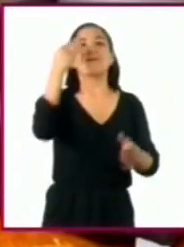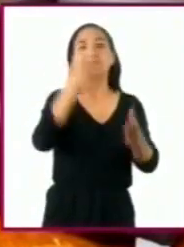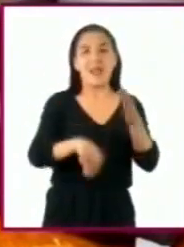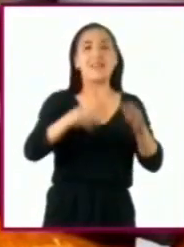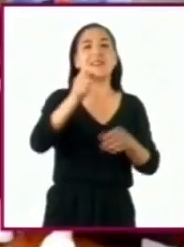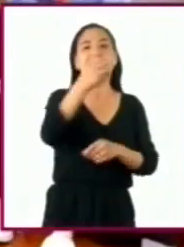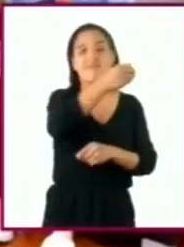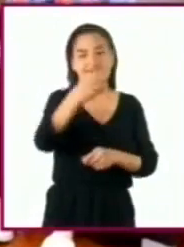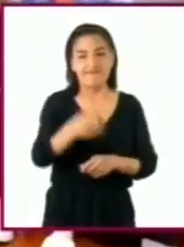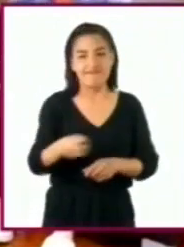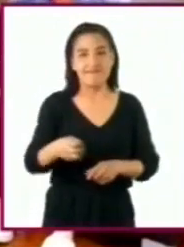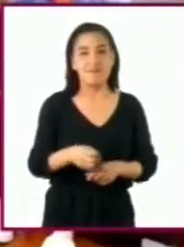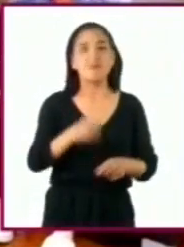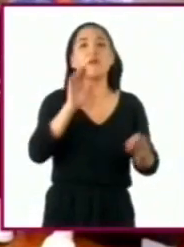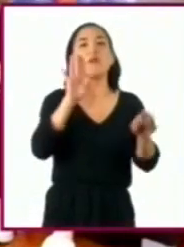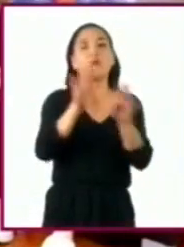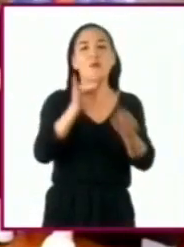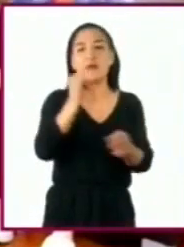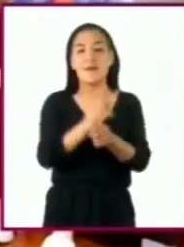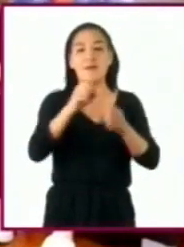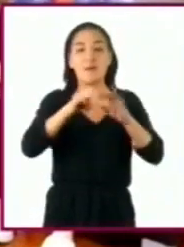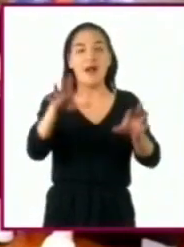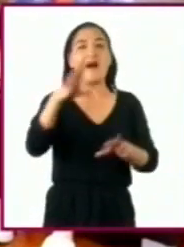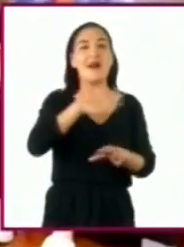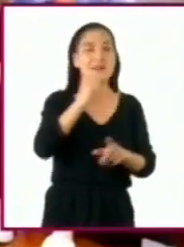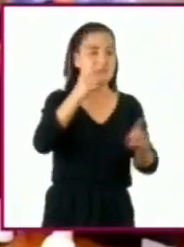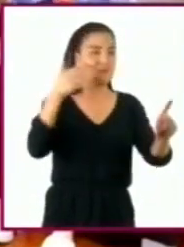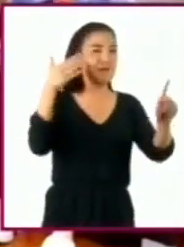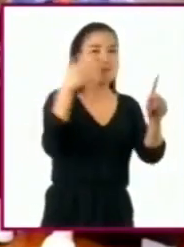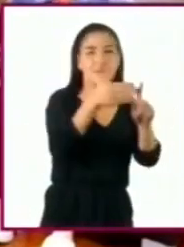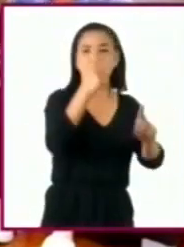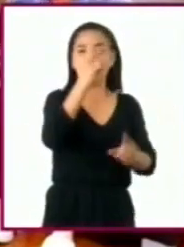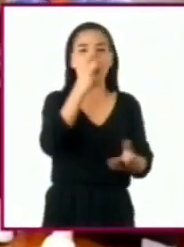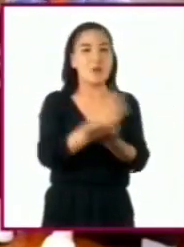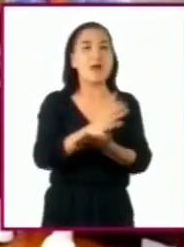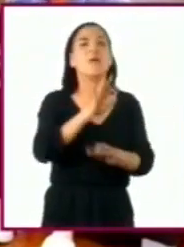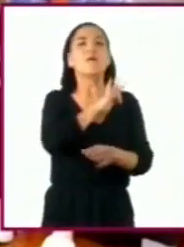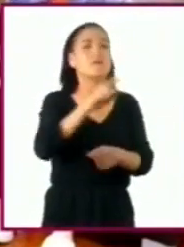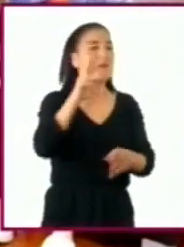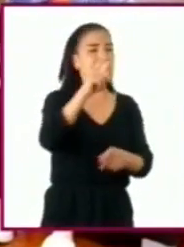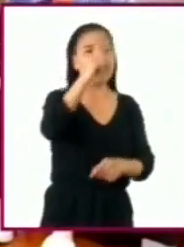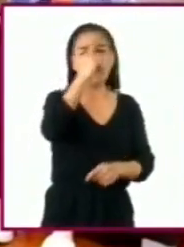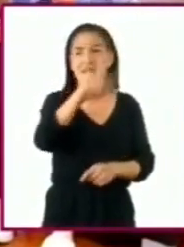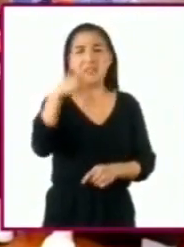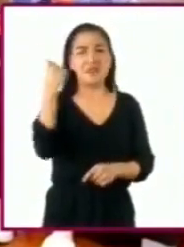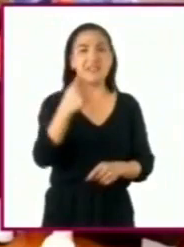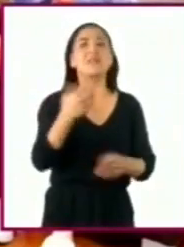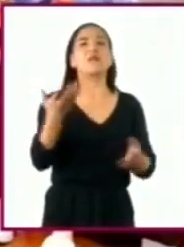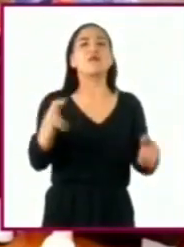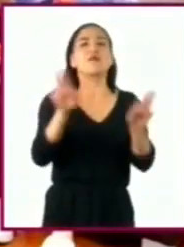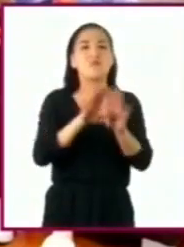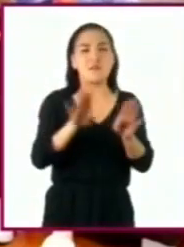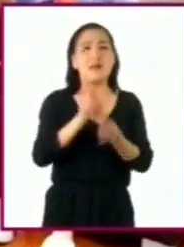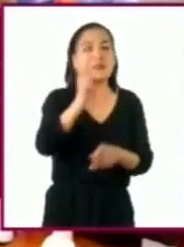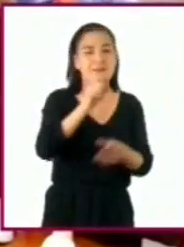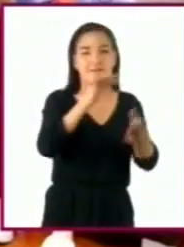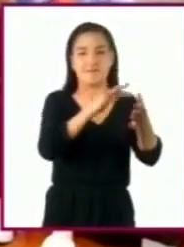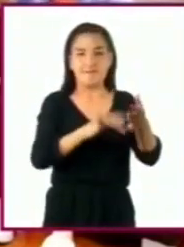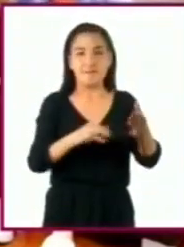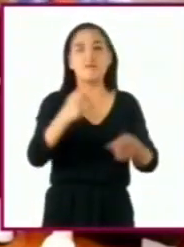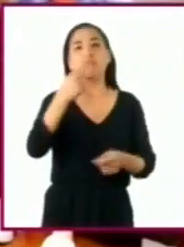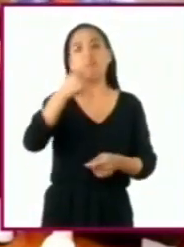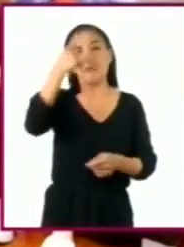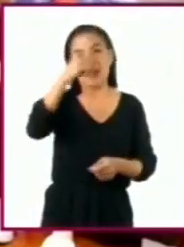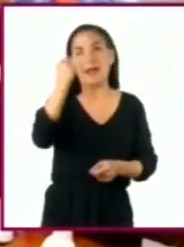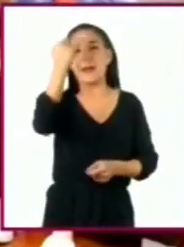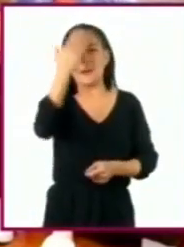continuidad. La información es específica y concreta y se identifica fácilmente. Estos textos hacen uso de